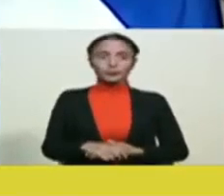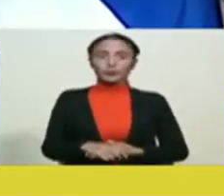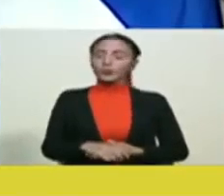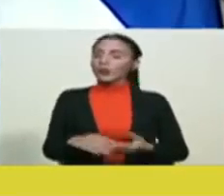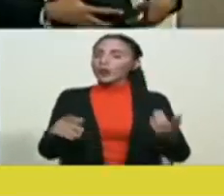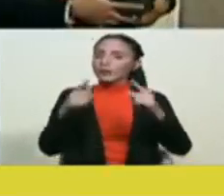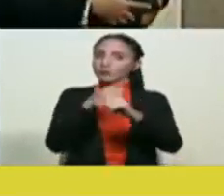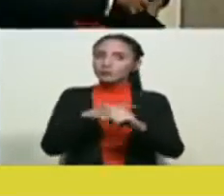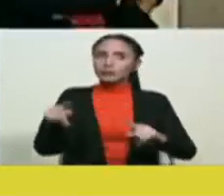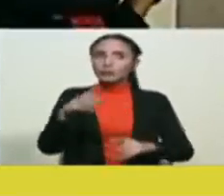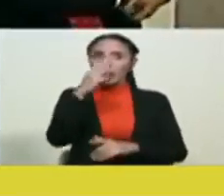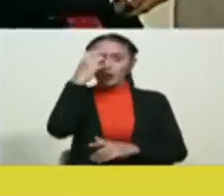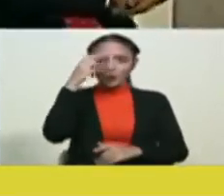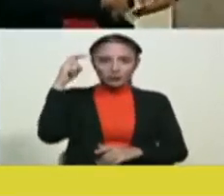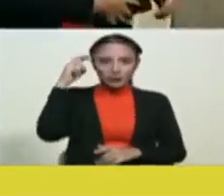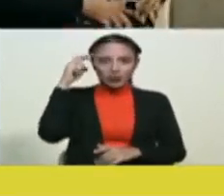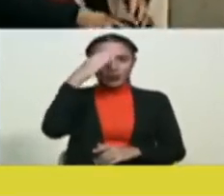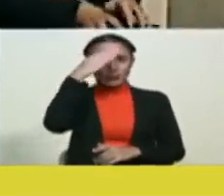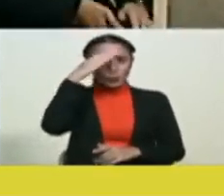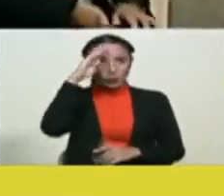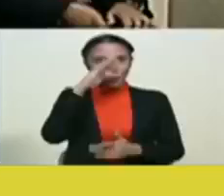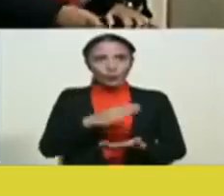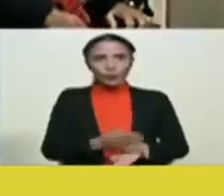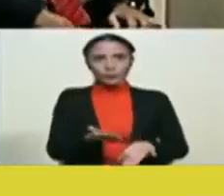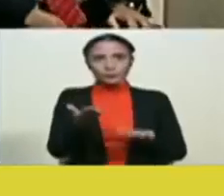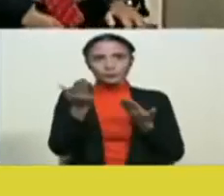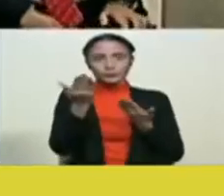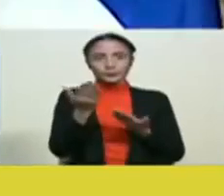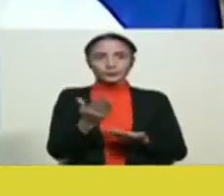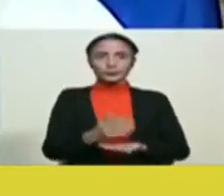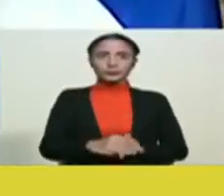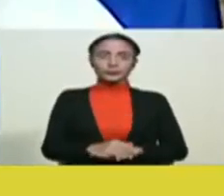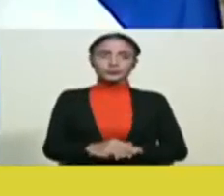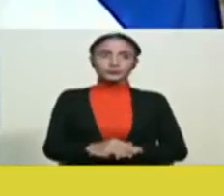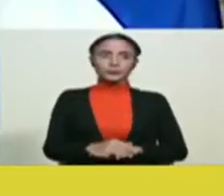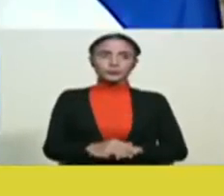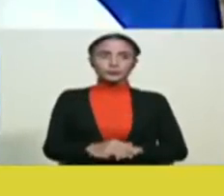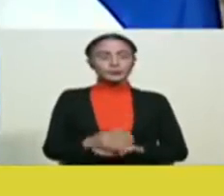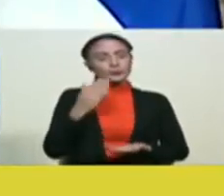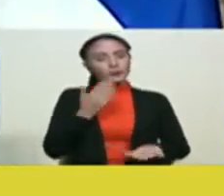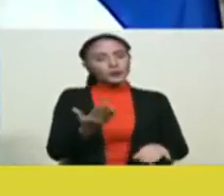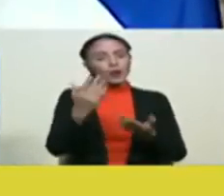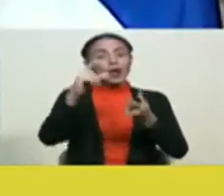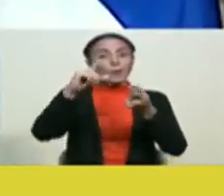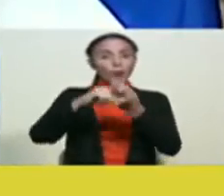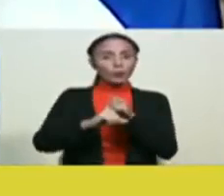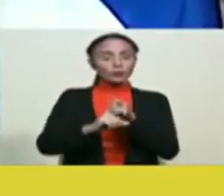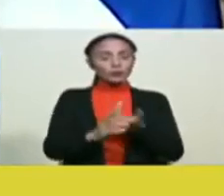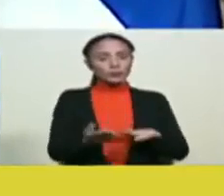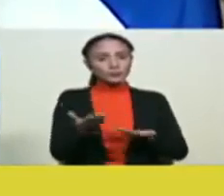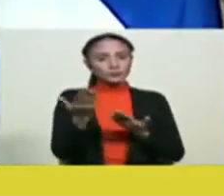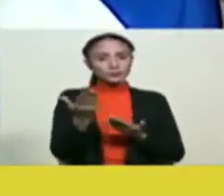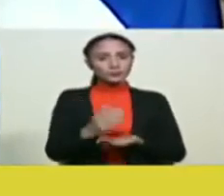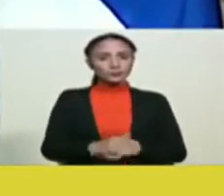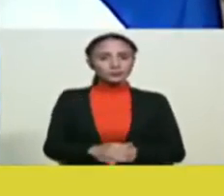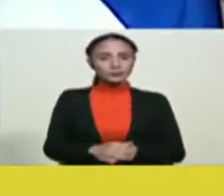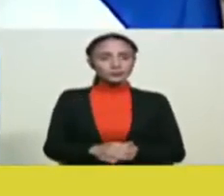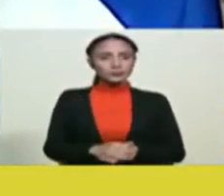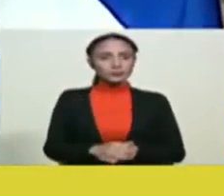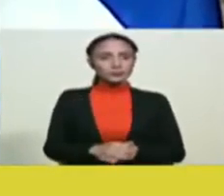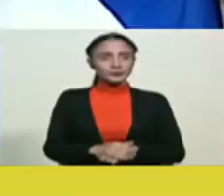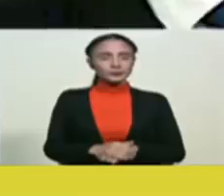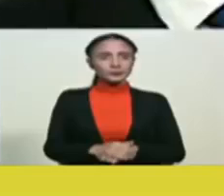canciller bruno rodríguez mañana esposa díaz